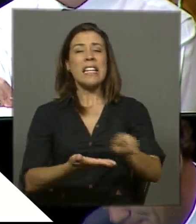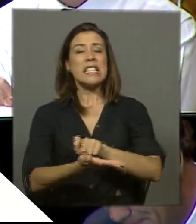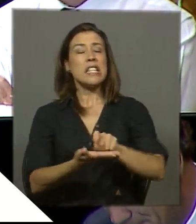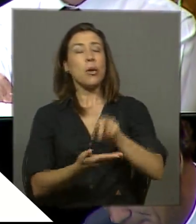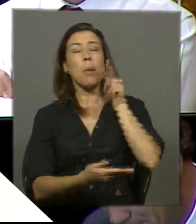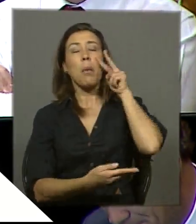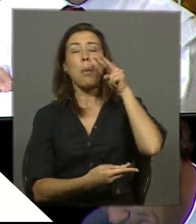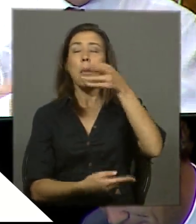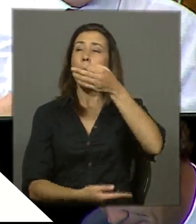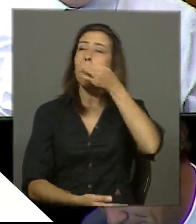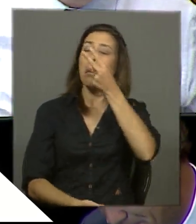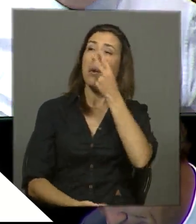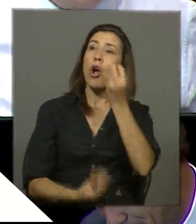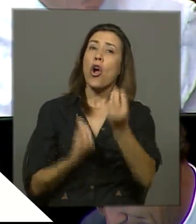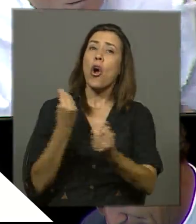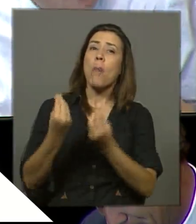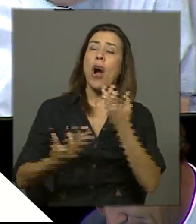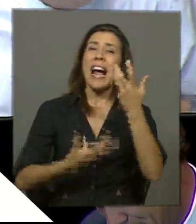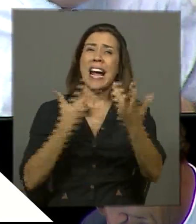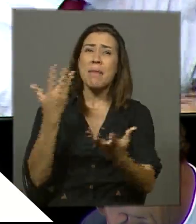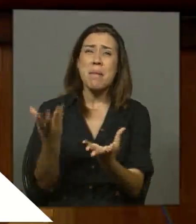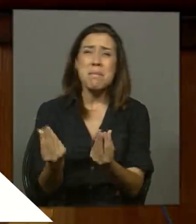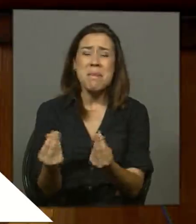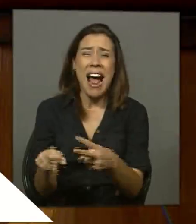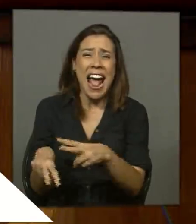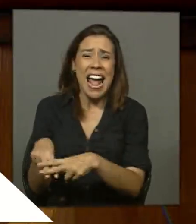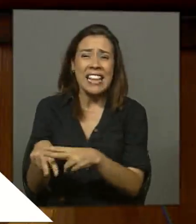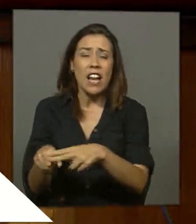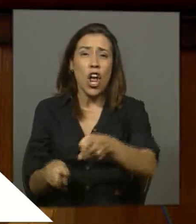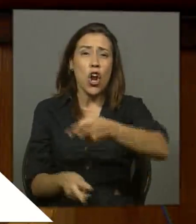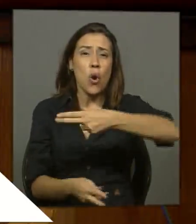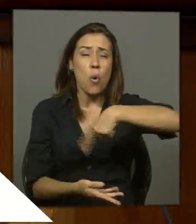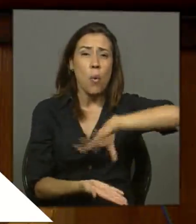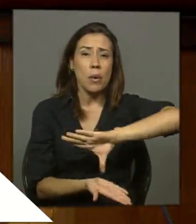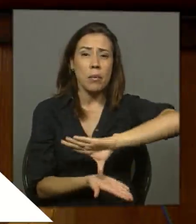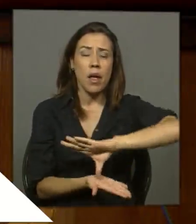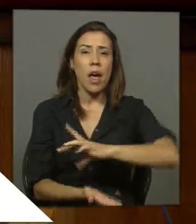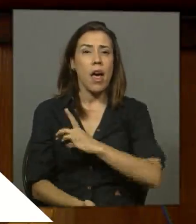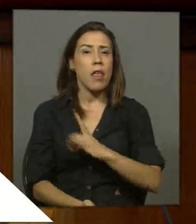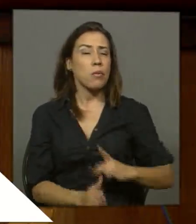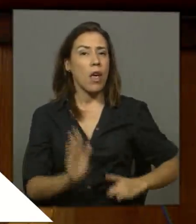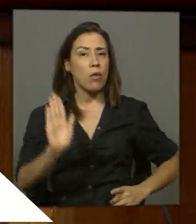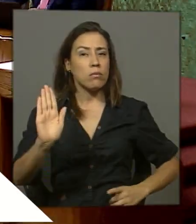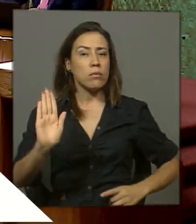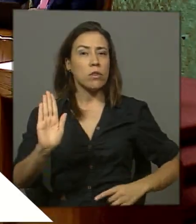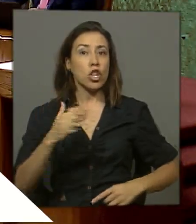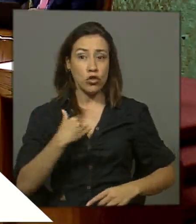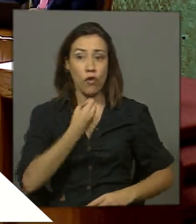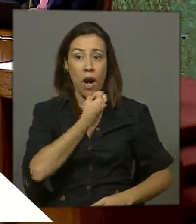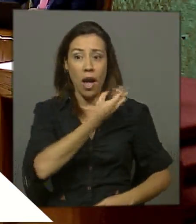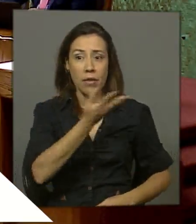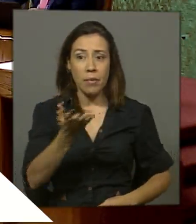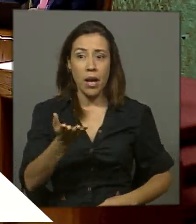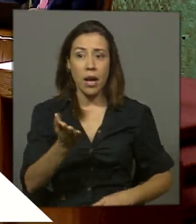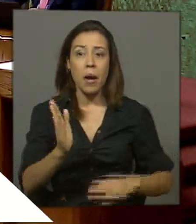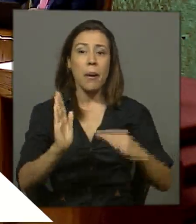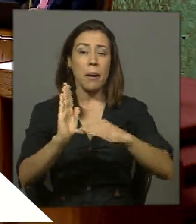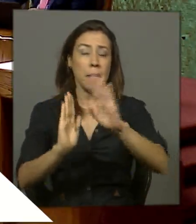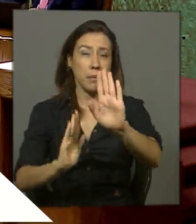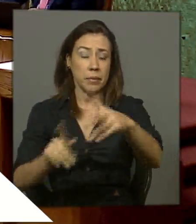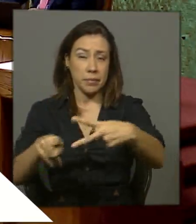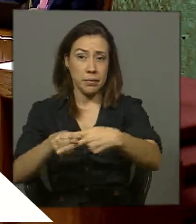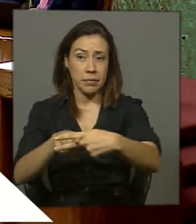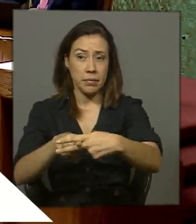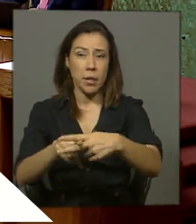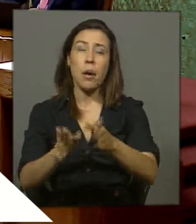como se quemaban miles de hectáreas en nuestro país diputado señor coloma y le voy a decir ministro Perdone que lo